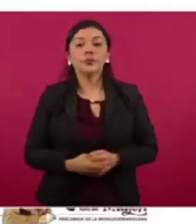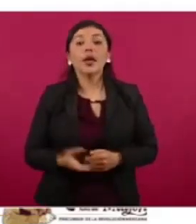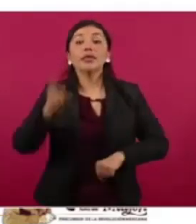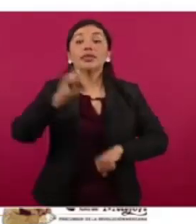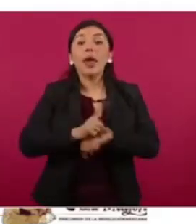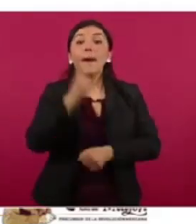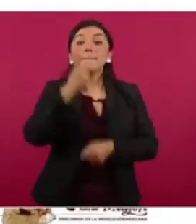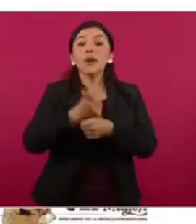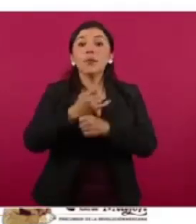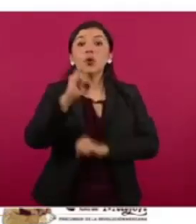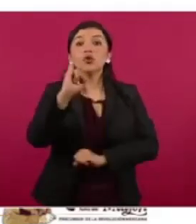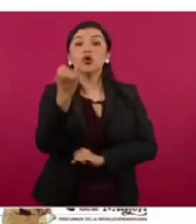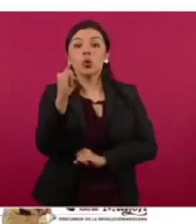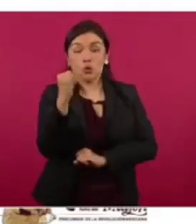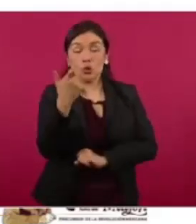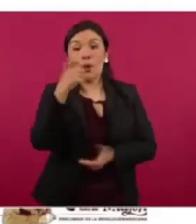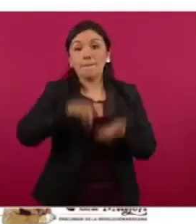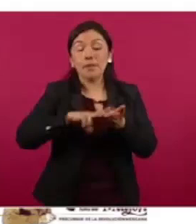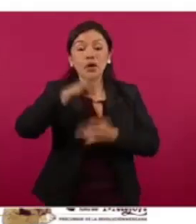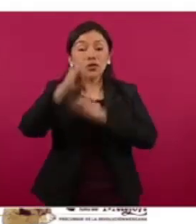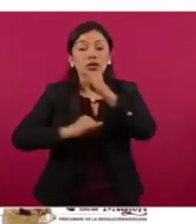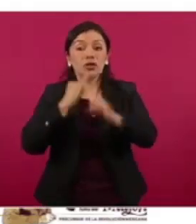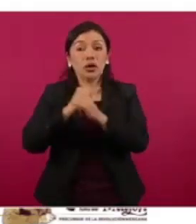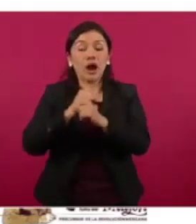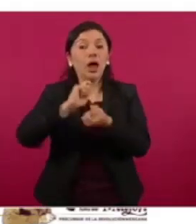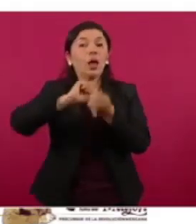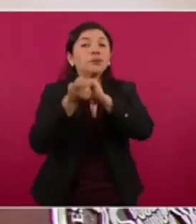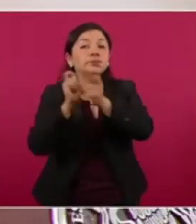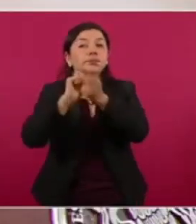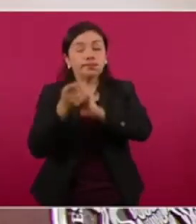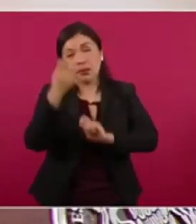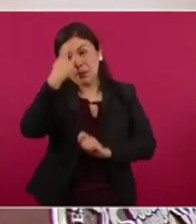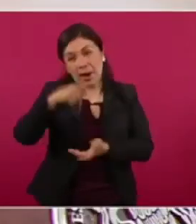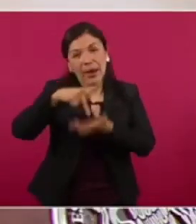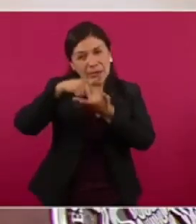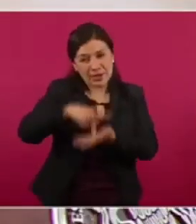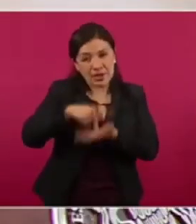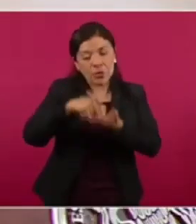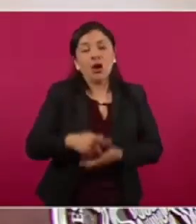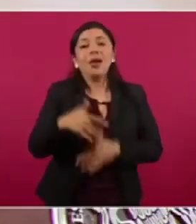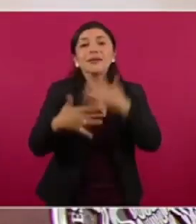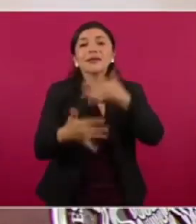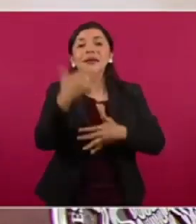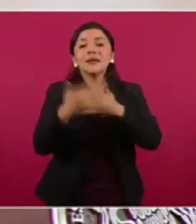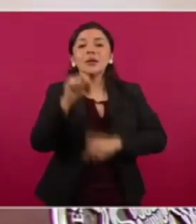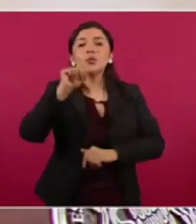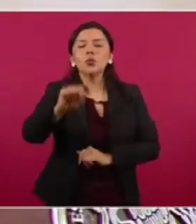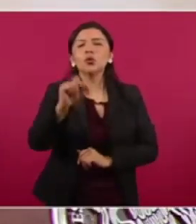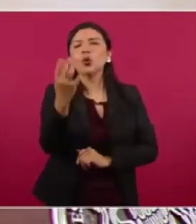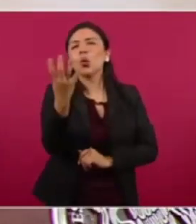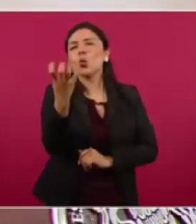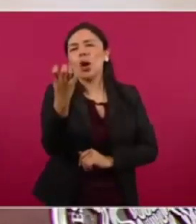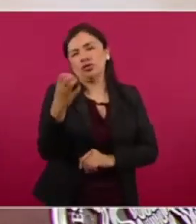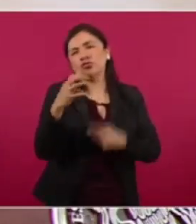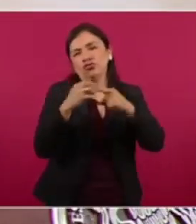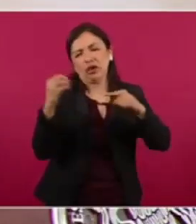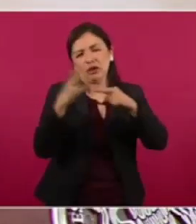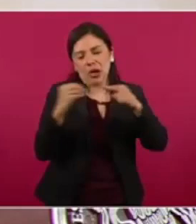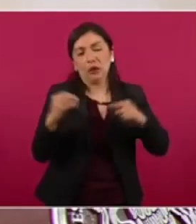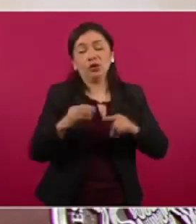precio internacional convertido a pesos y a litros, 15 pesos con 4 centavos, y el promedio